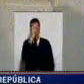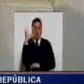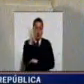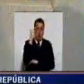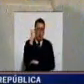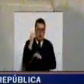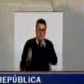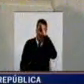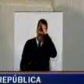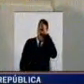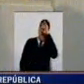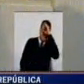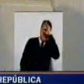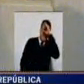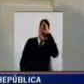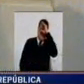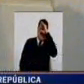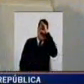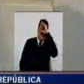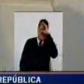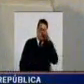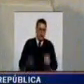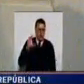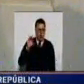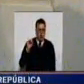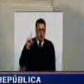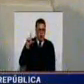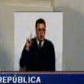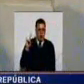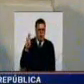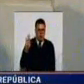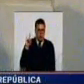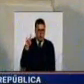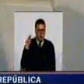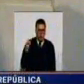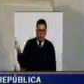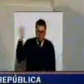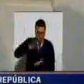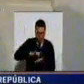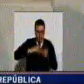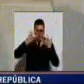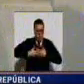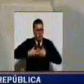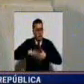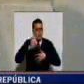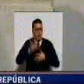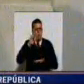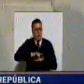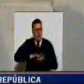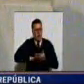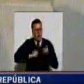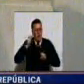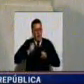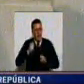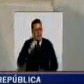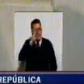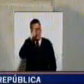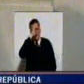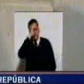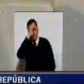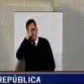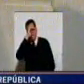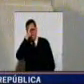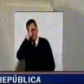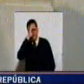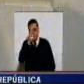ojo, dudaron que Colbún fuera a entrar a la subasta. El 23 de diciembre, la revista Minería Chile,